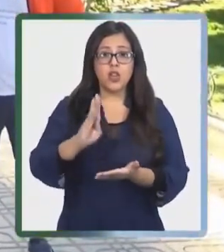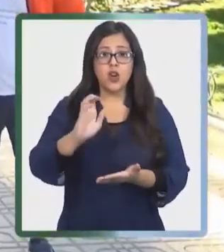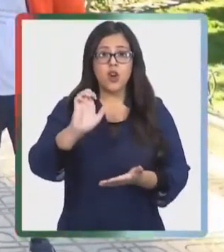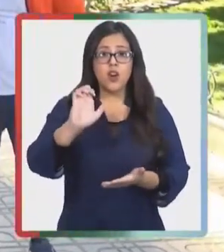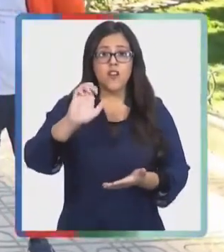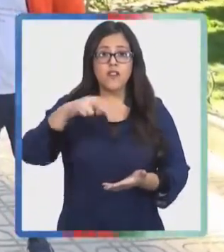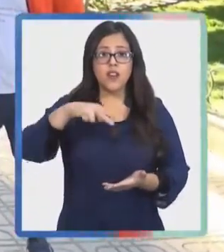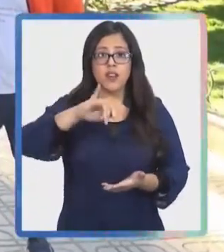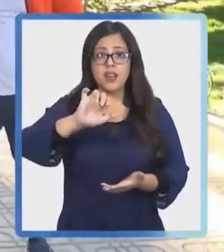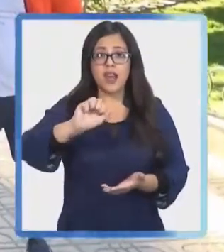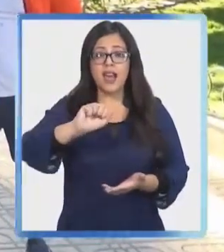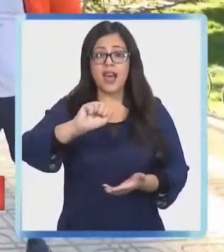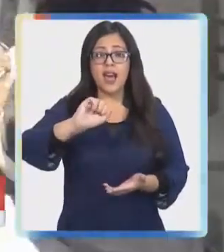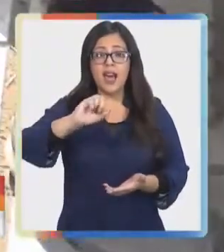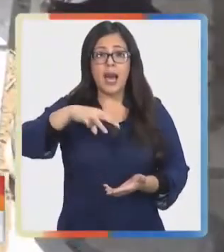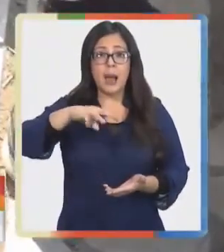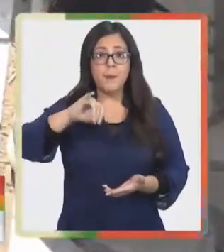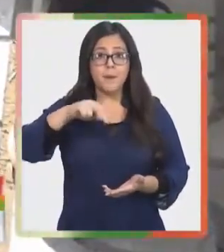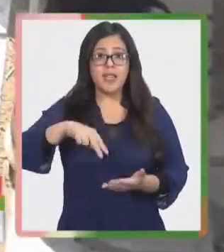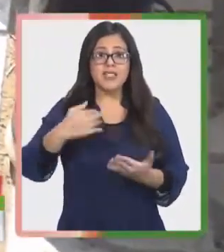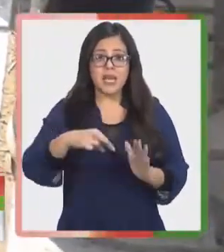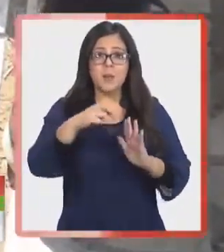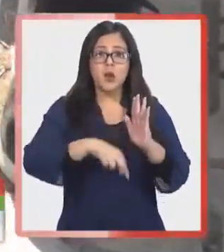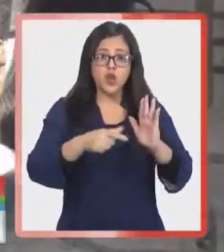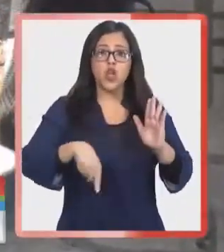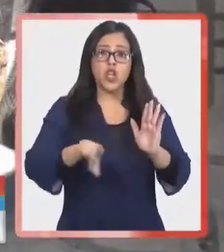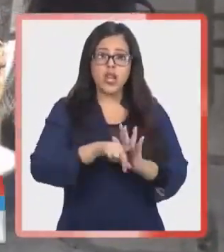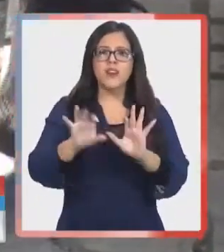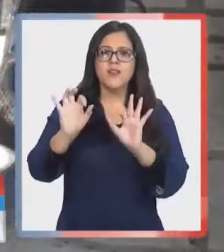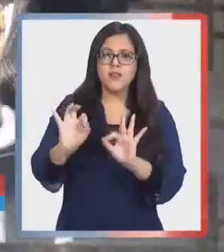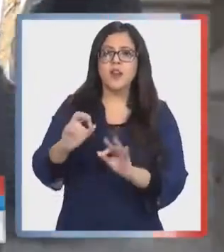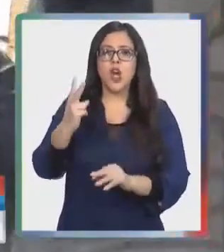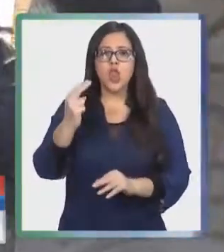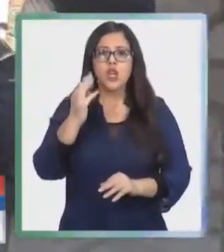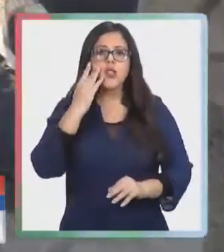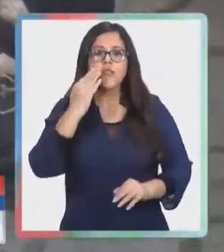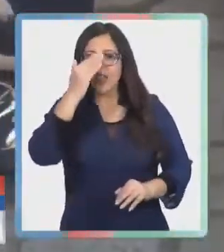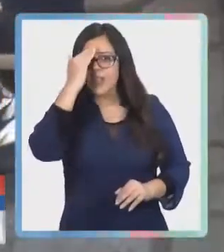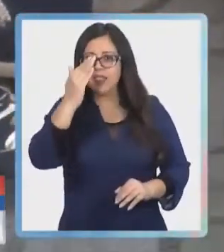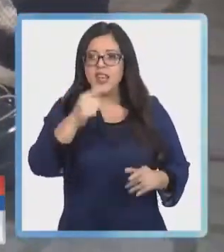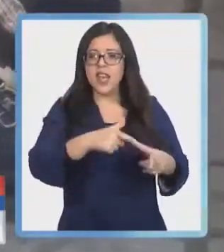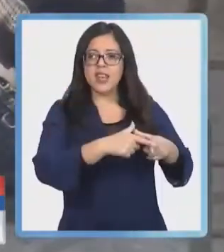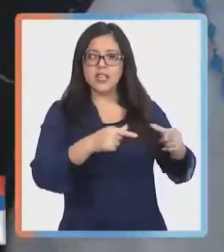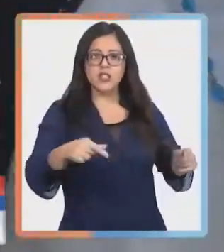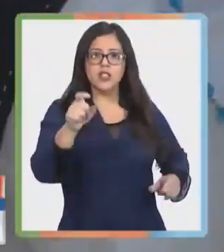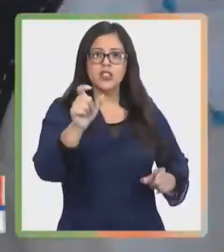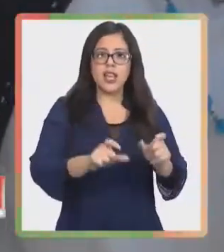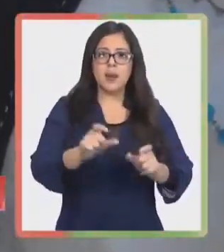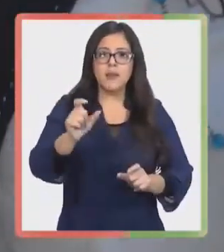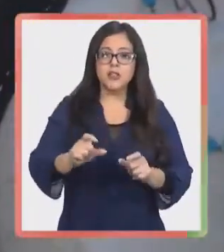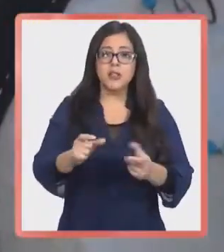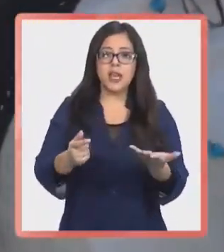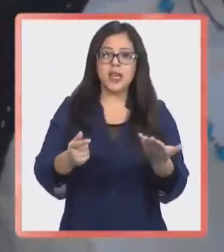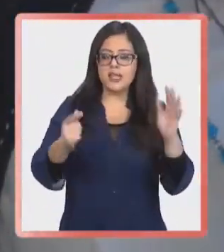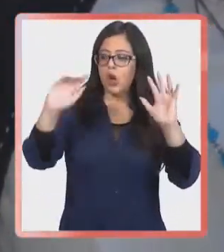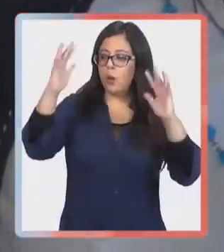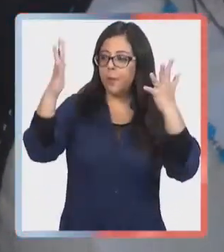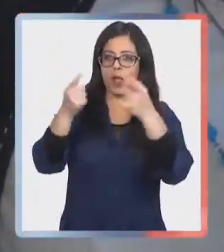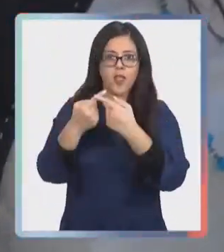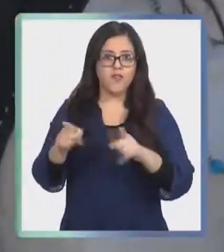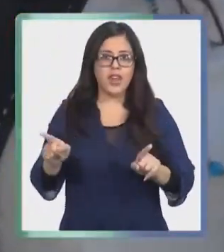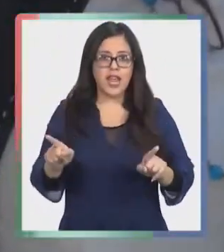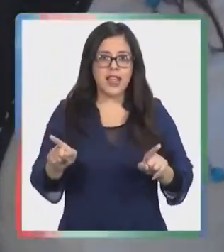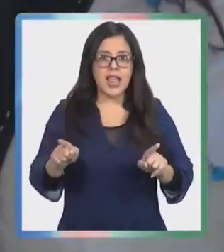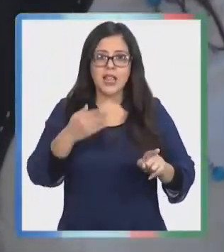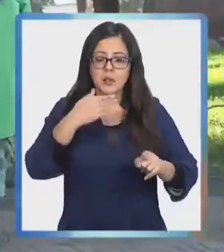El diputado Benjamín Moreno presentó un proyecto de ley que solicita oficializar el 12 de abril como Día Nacional de las Personas con Extremidades